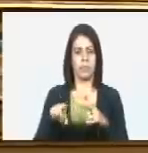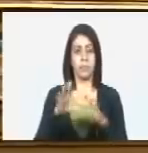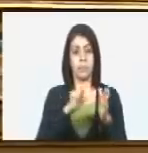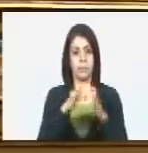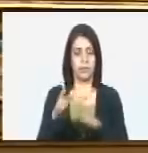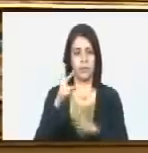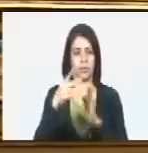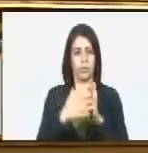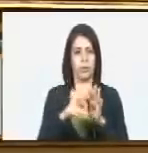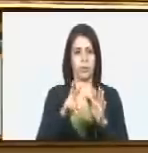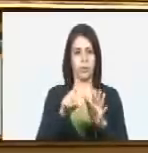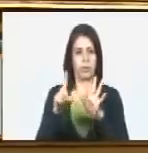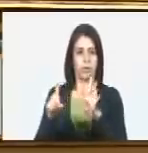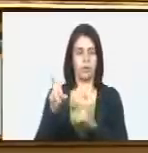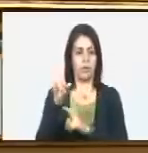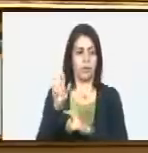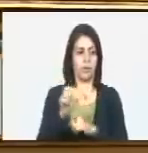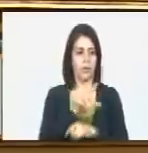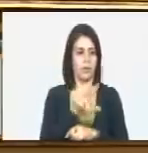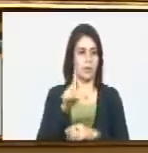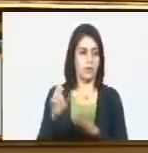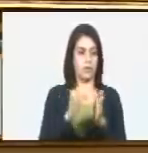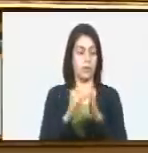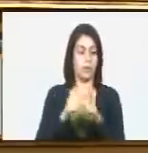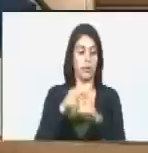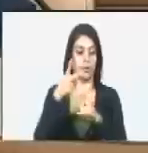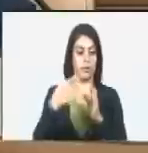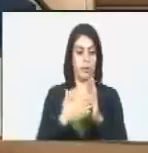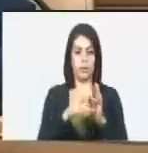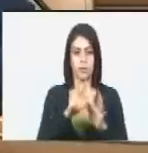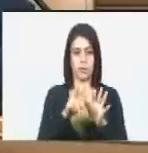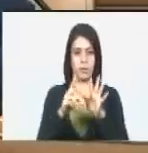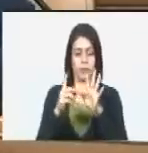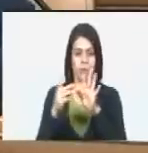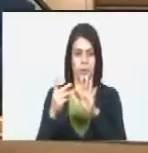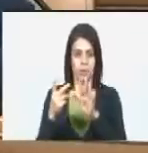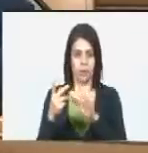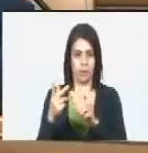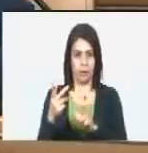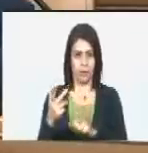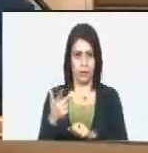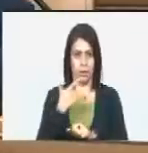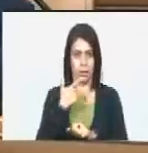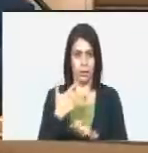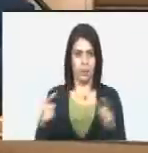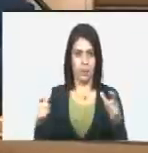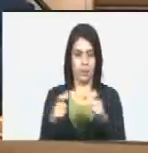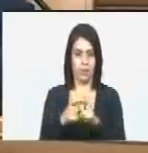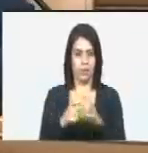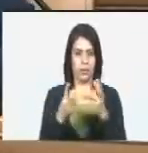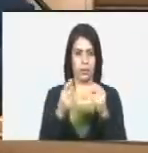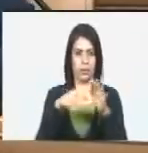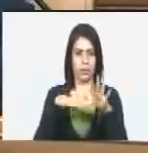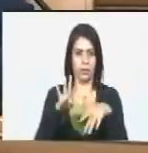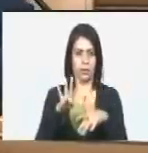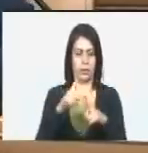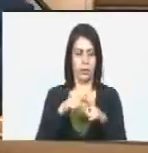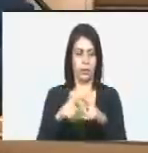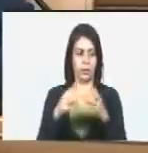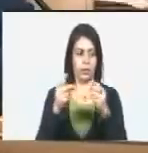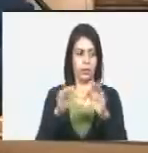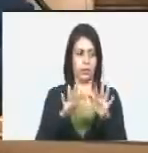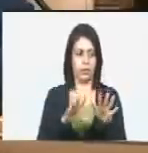del día viernes 31 de marzo de 2023. Sesión ordinaria número 14, acta número